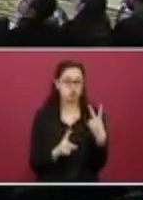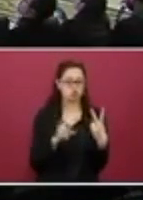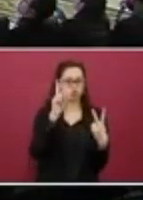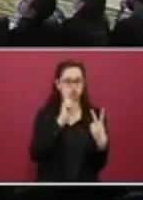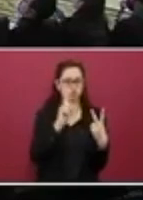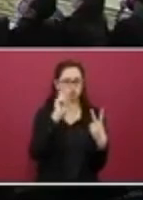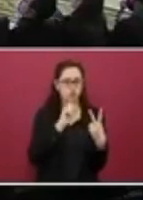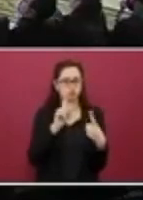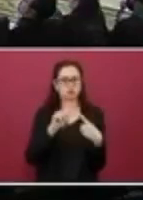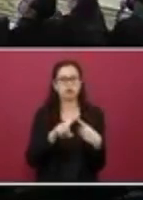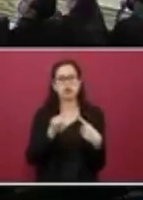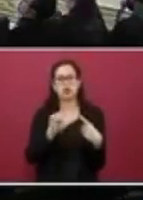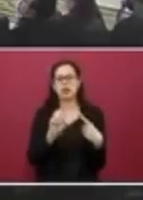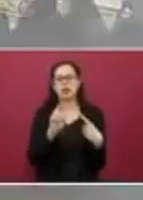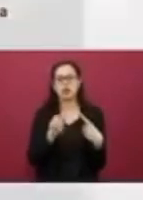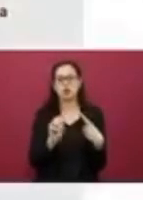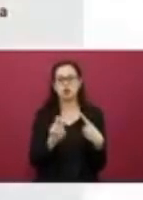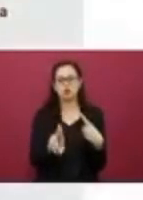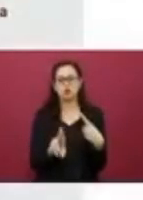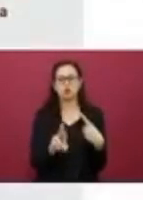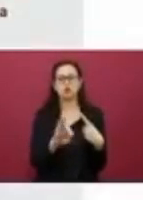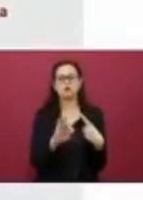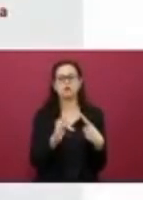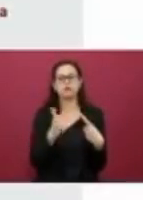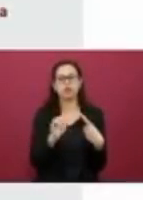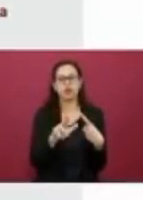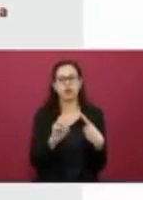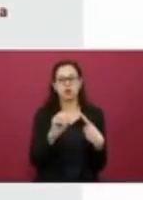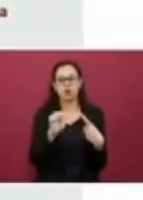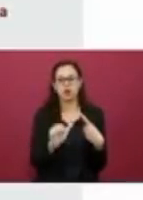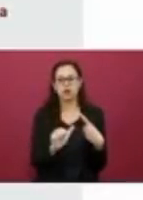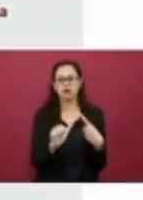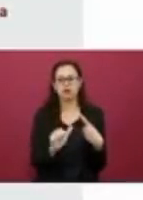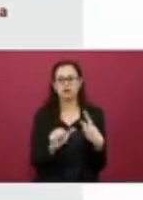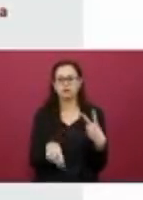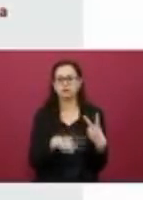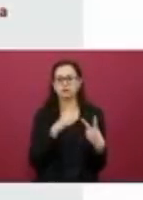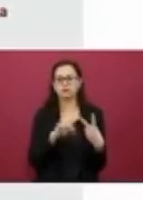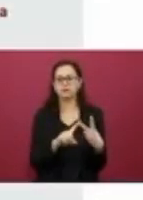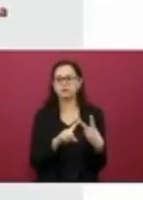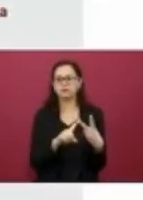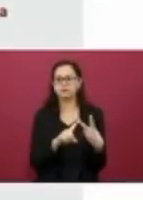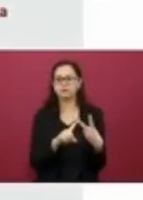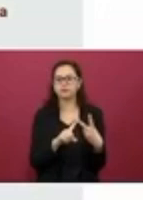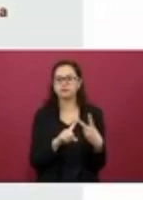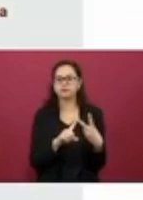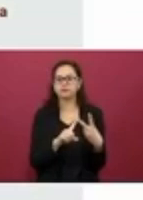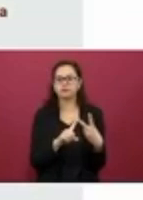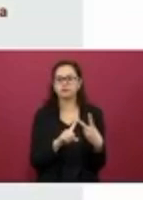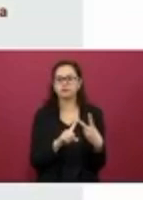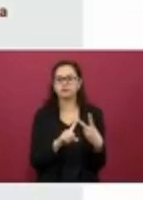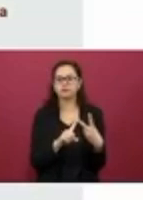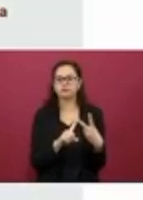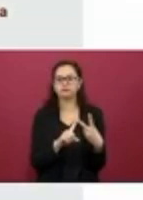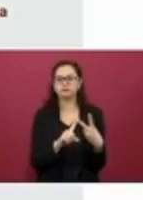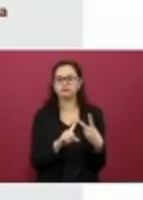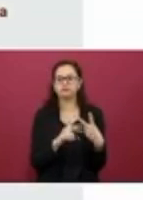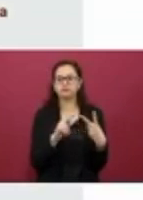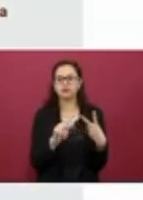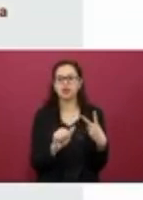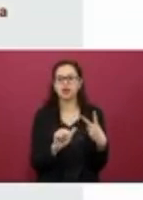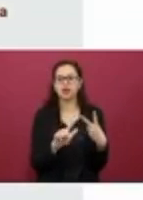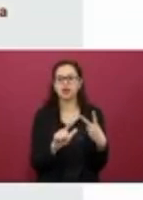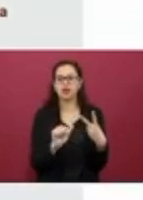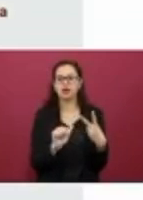leonor de jesús figueroa jacome carla quintana osuna